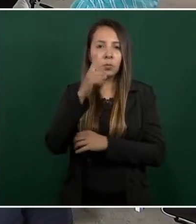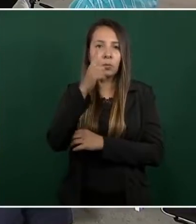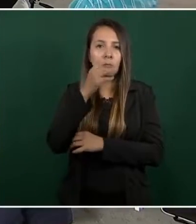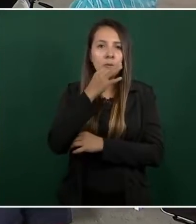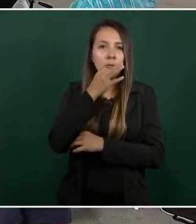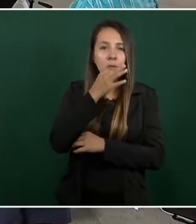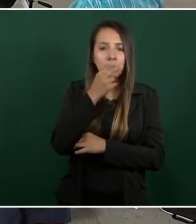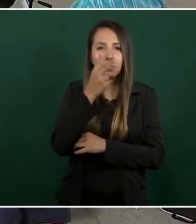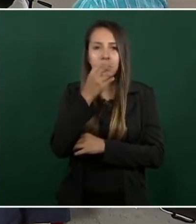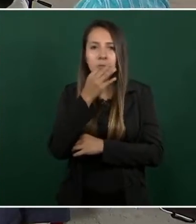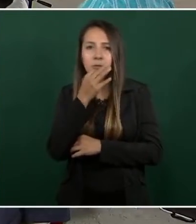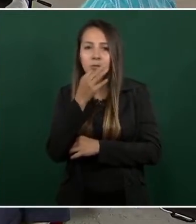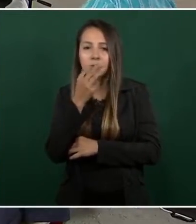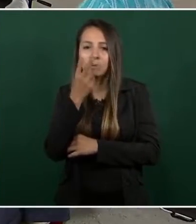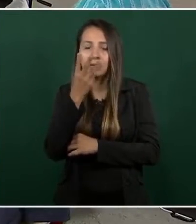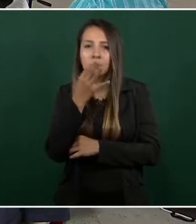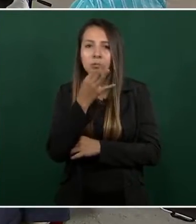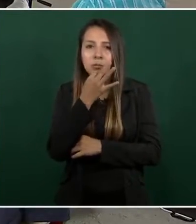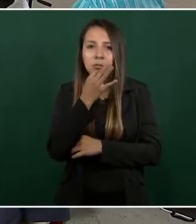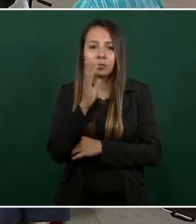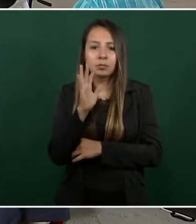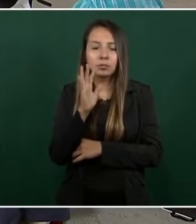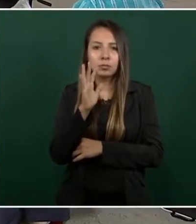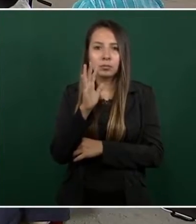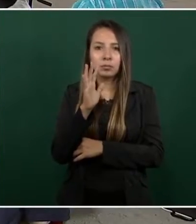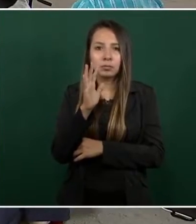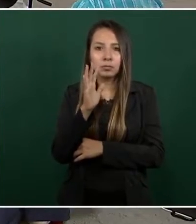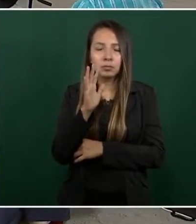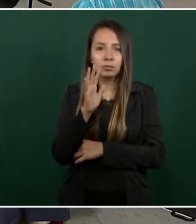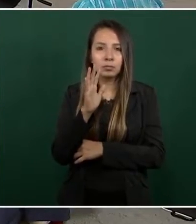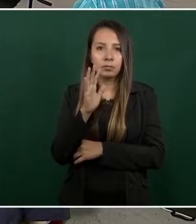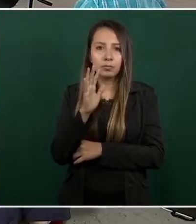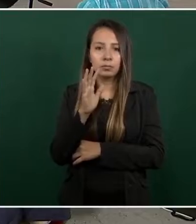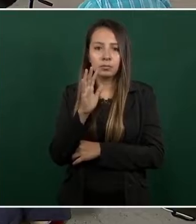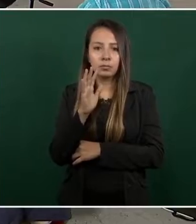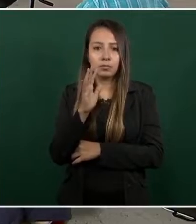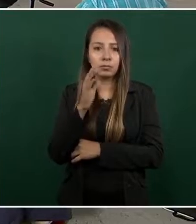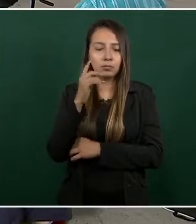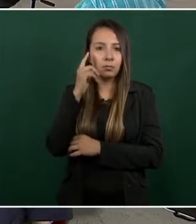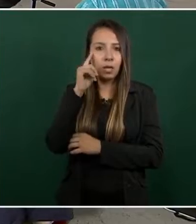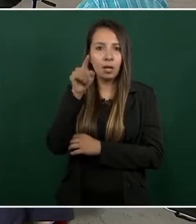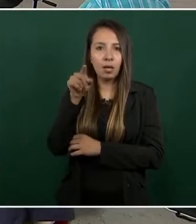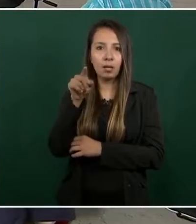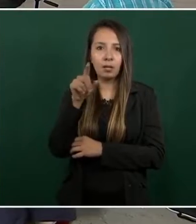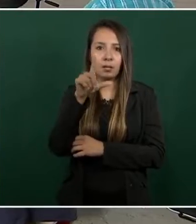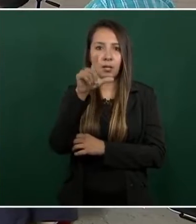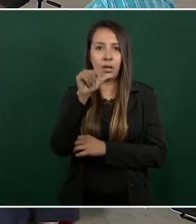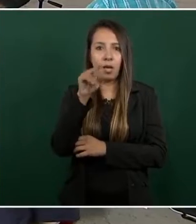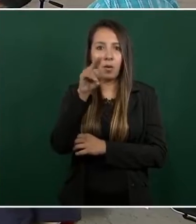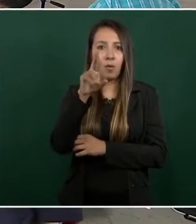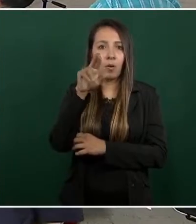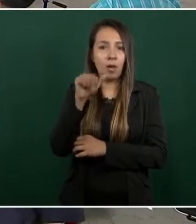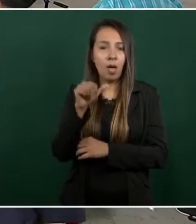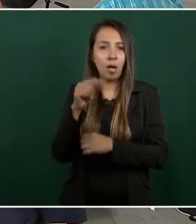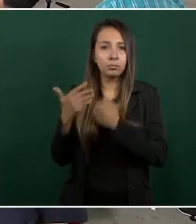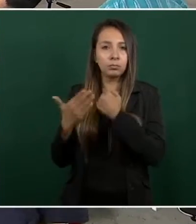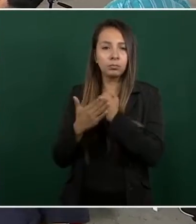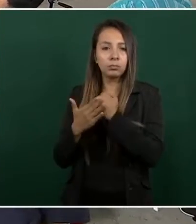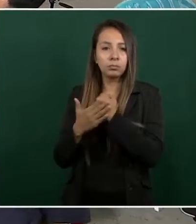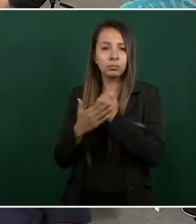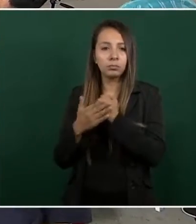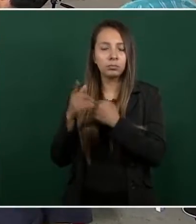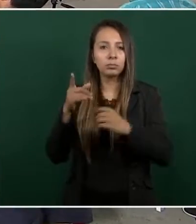tres, para Laura, que está en Sabinas, que nos informe sobre el